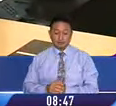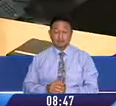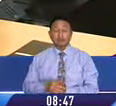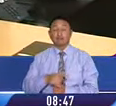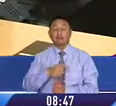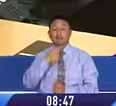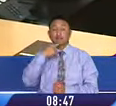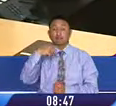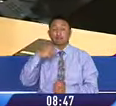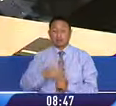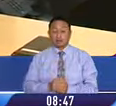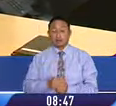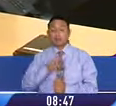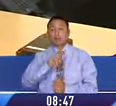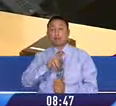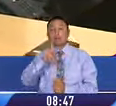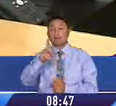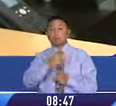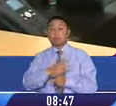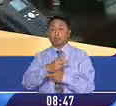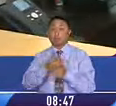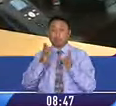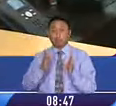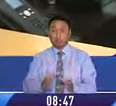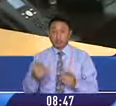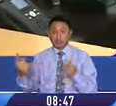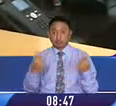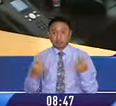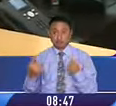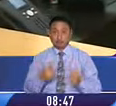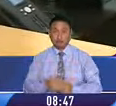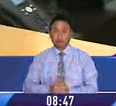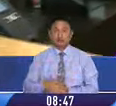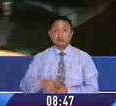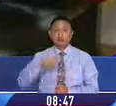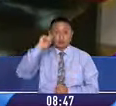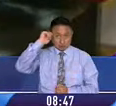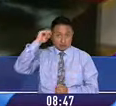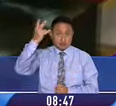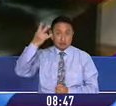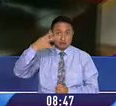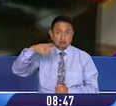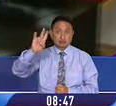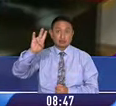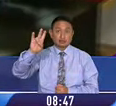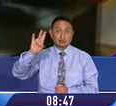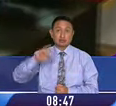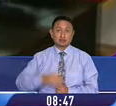a llegar los 21 concejales. Recordemos que 17 ocupan